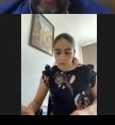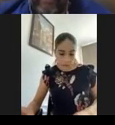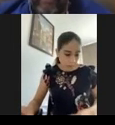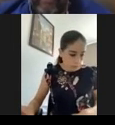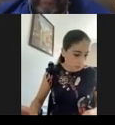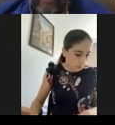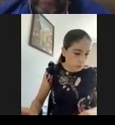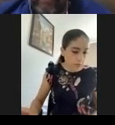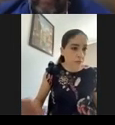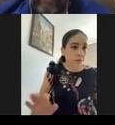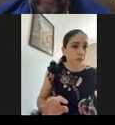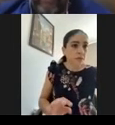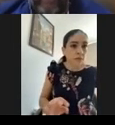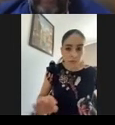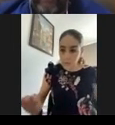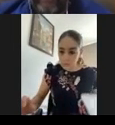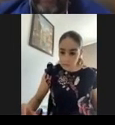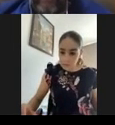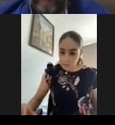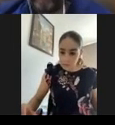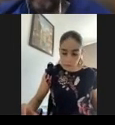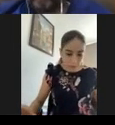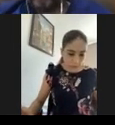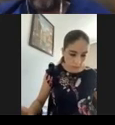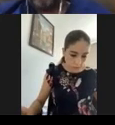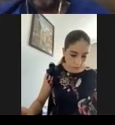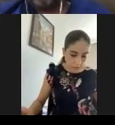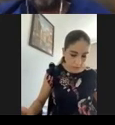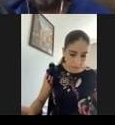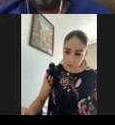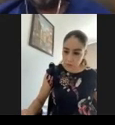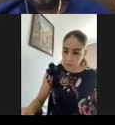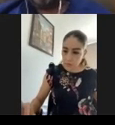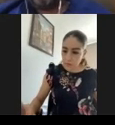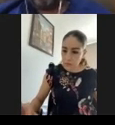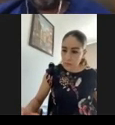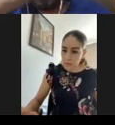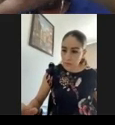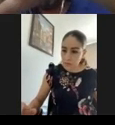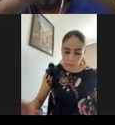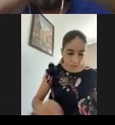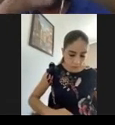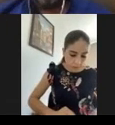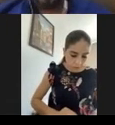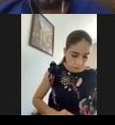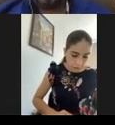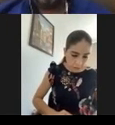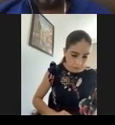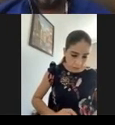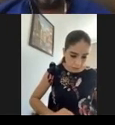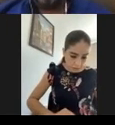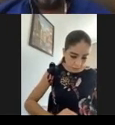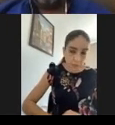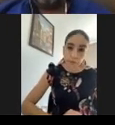porque si ustedes vieron, en conjunto nosotros con Implan, hicimos de que el